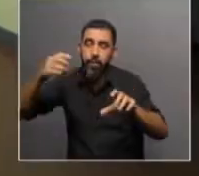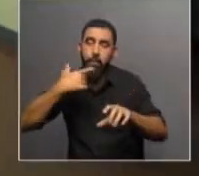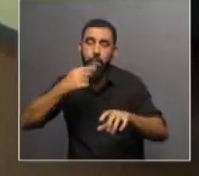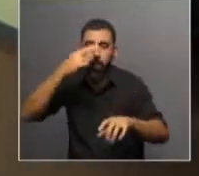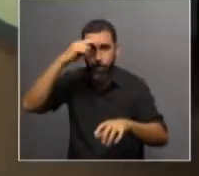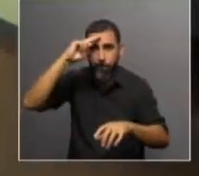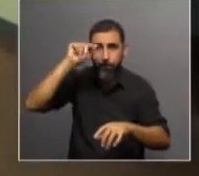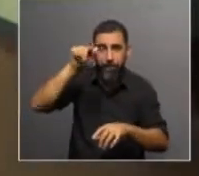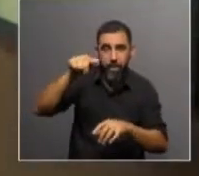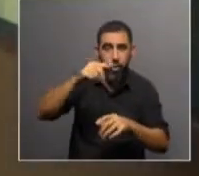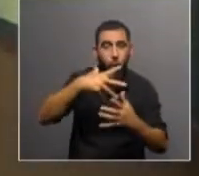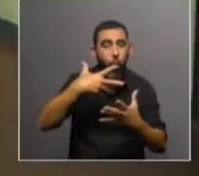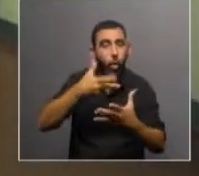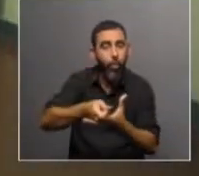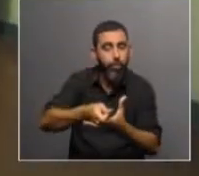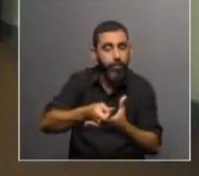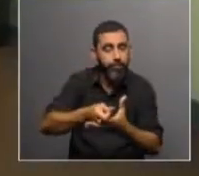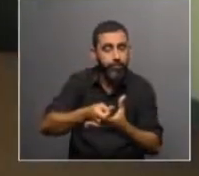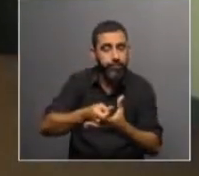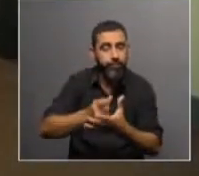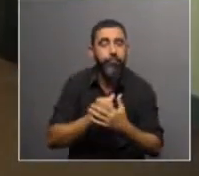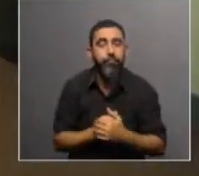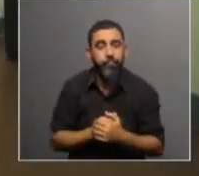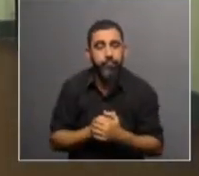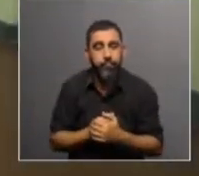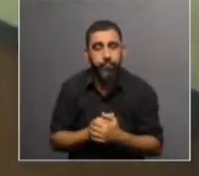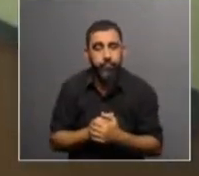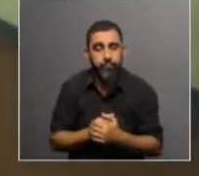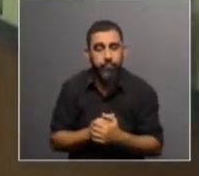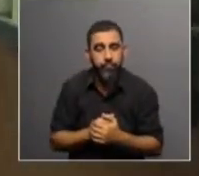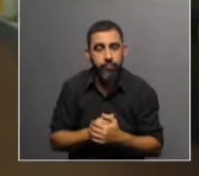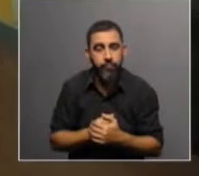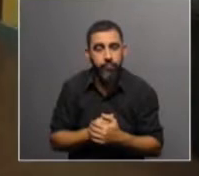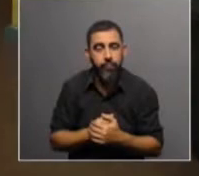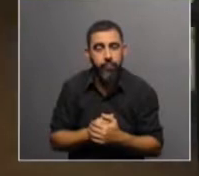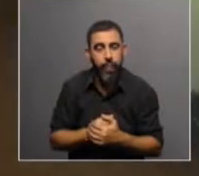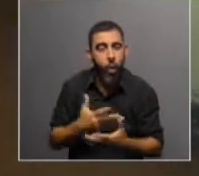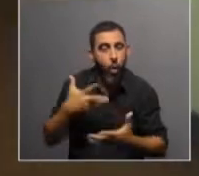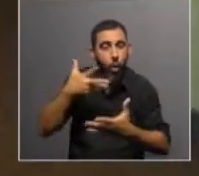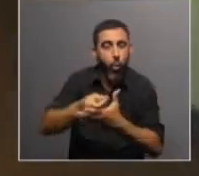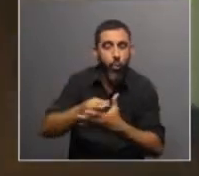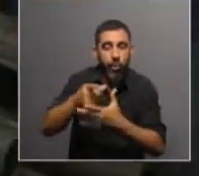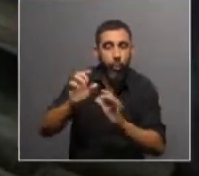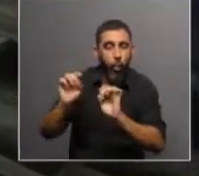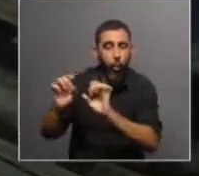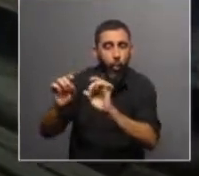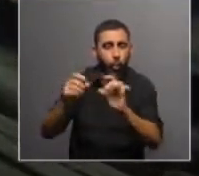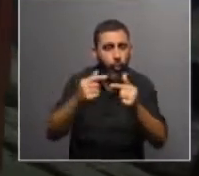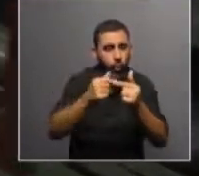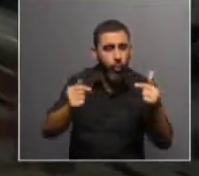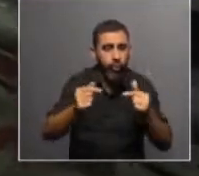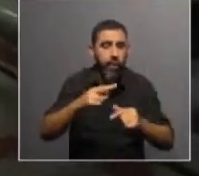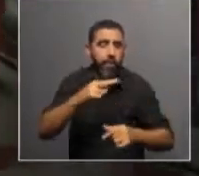México nos compra los Big Bag, por decirte un ejemplo, full de todos esos contaminantes de